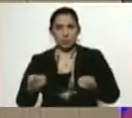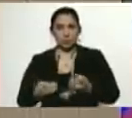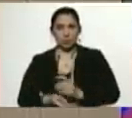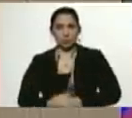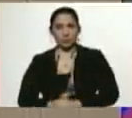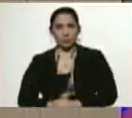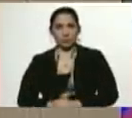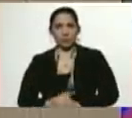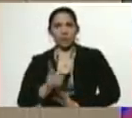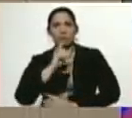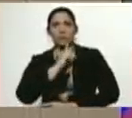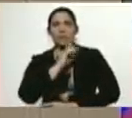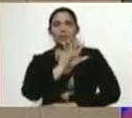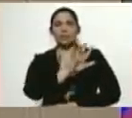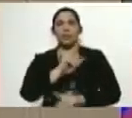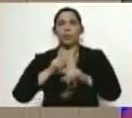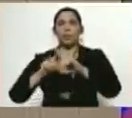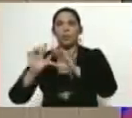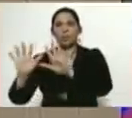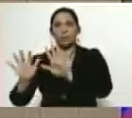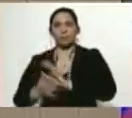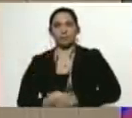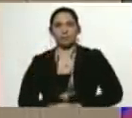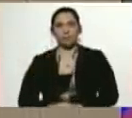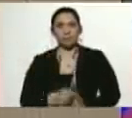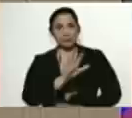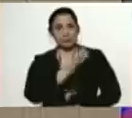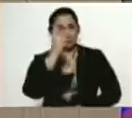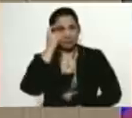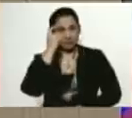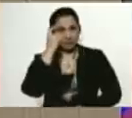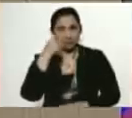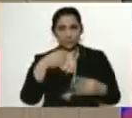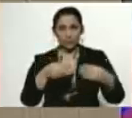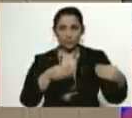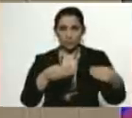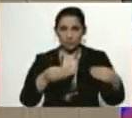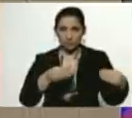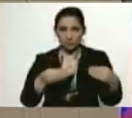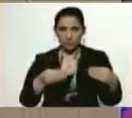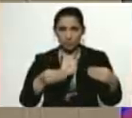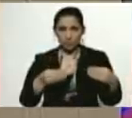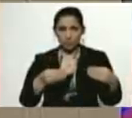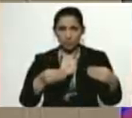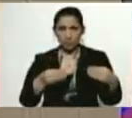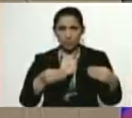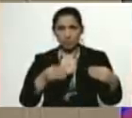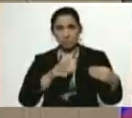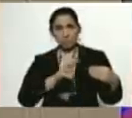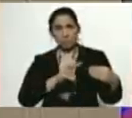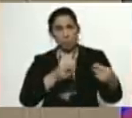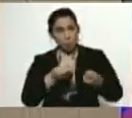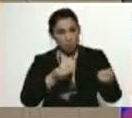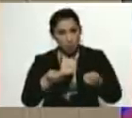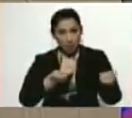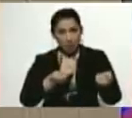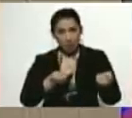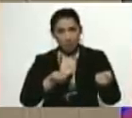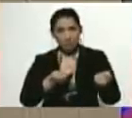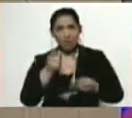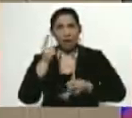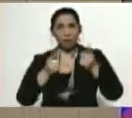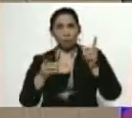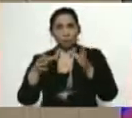del llamado 5x10, 5 días de flexibilización controlada, repito, con algunos sectores